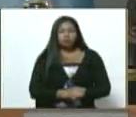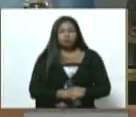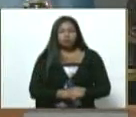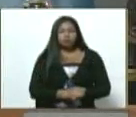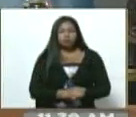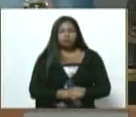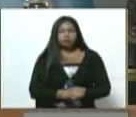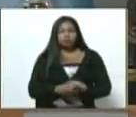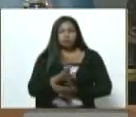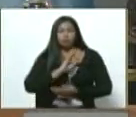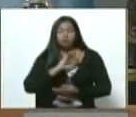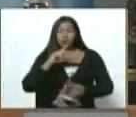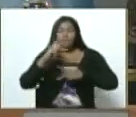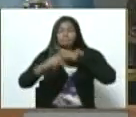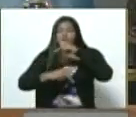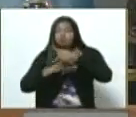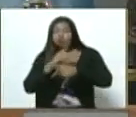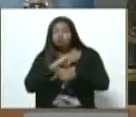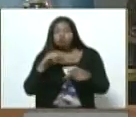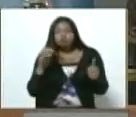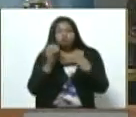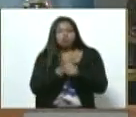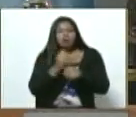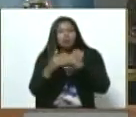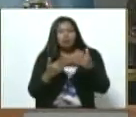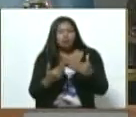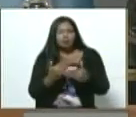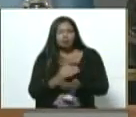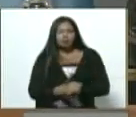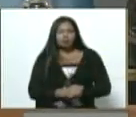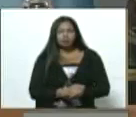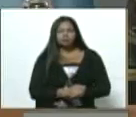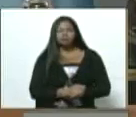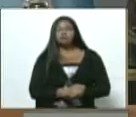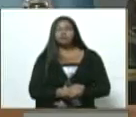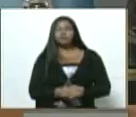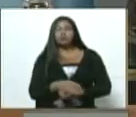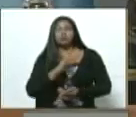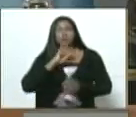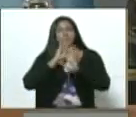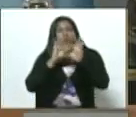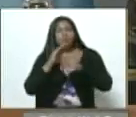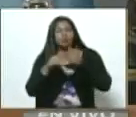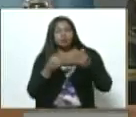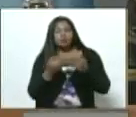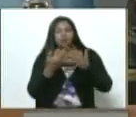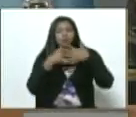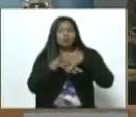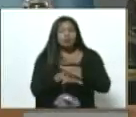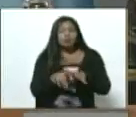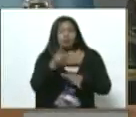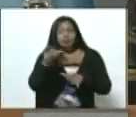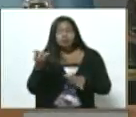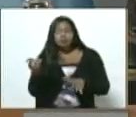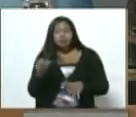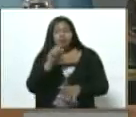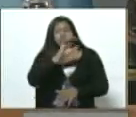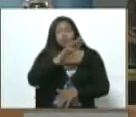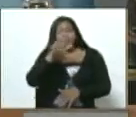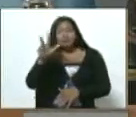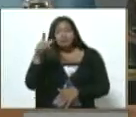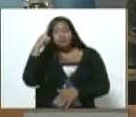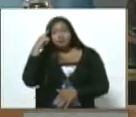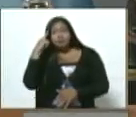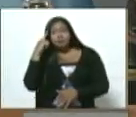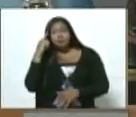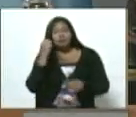Es un proceso que nos ha tomado a nosotros, a los miembros del comité, a los integrantes del comité, 53 días de